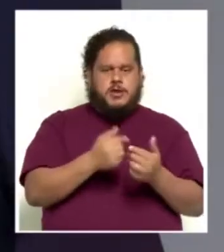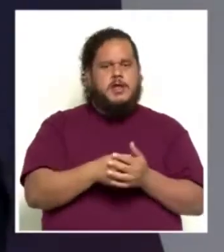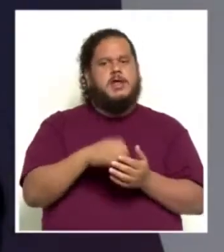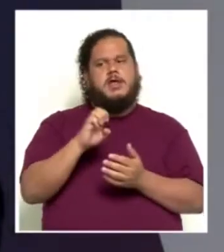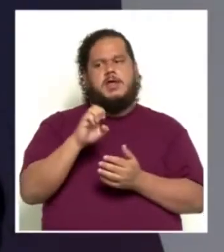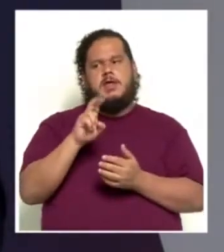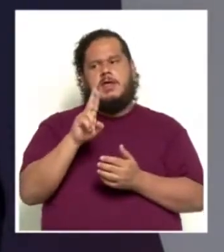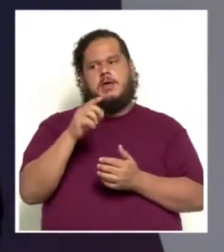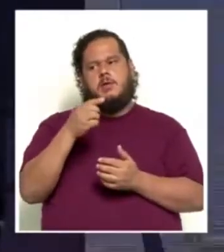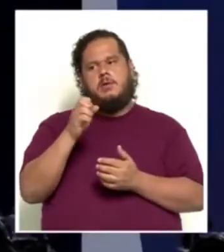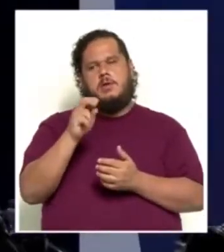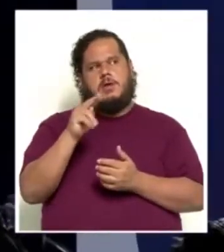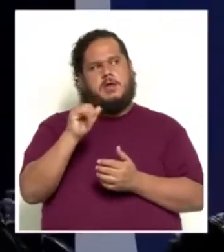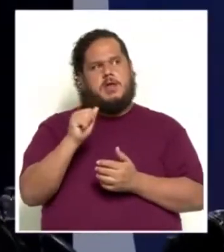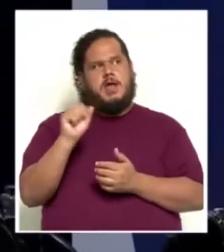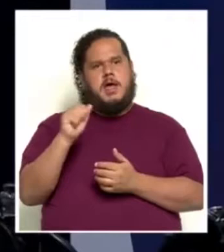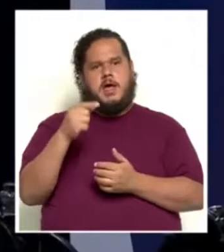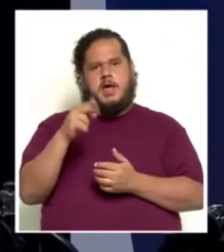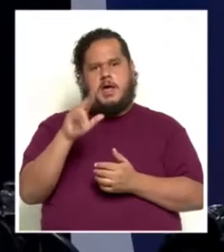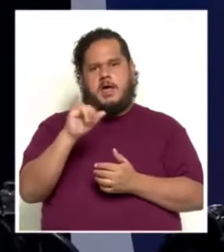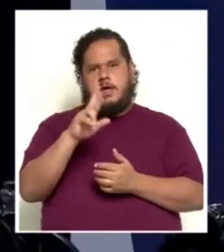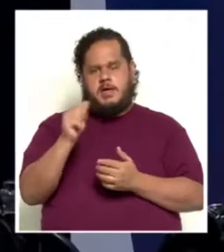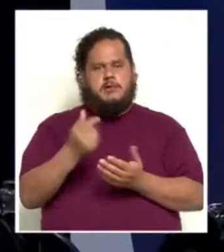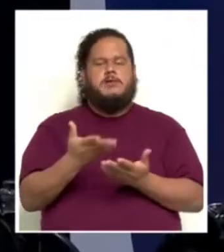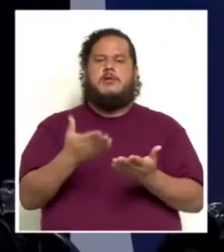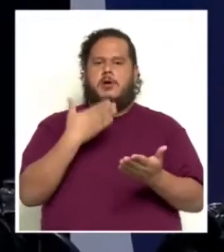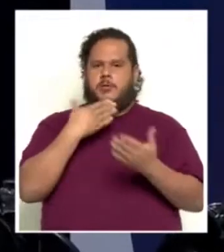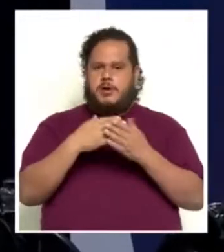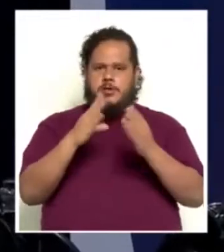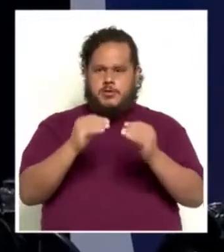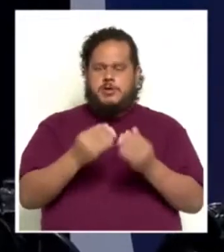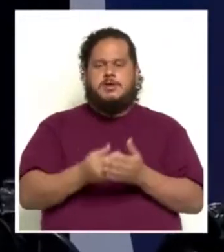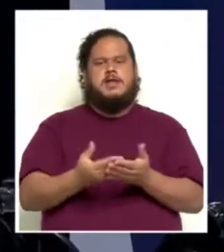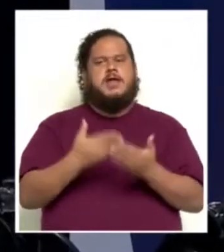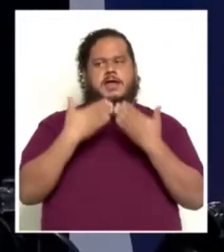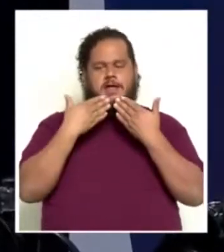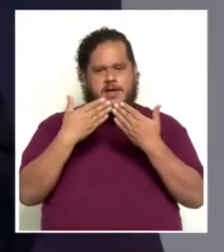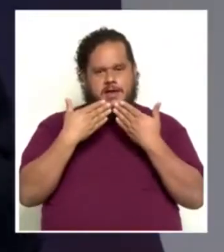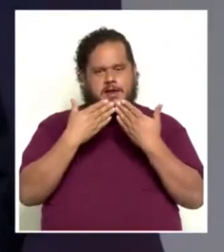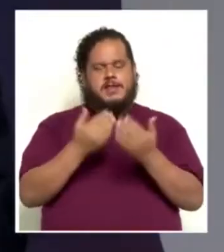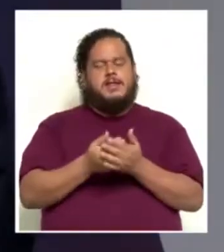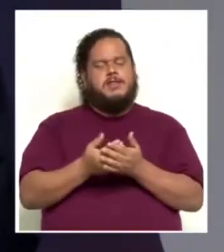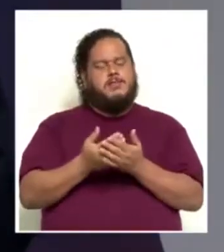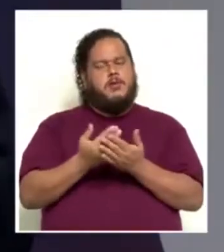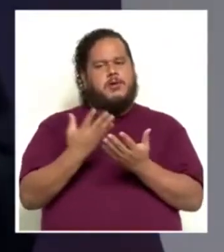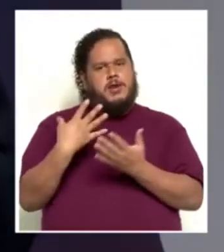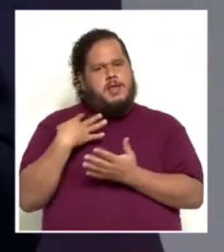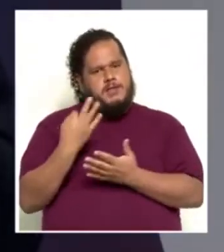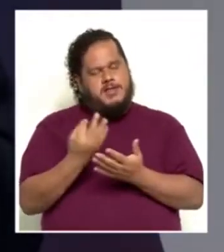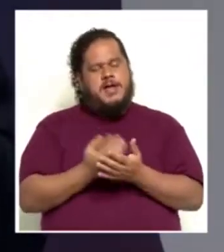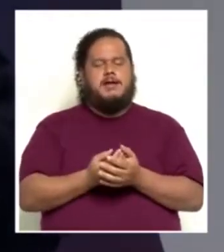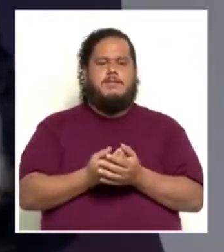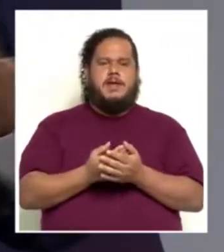Aguirre. Buenas noches, Eugenia. Buenas noches, muchísimas gracias por la invitación, don Ernesto, y un saludo a la audiencia. Eugenia,